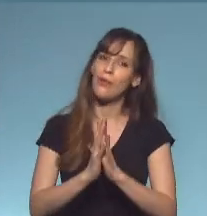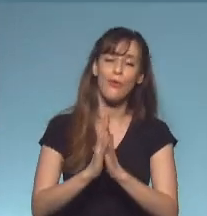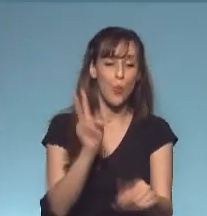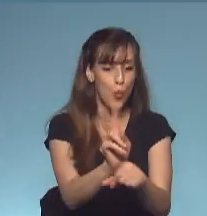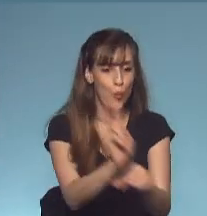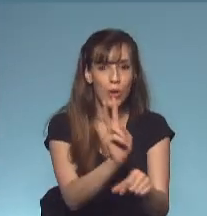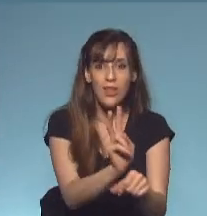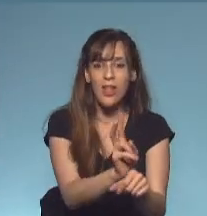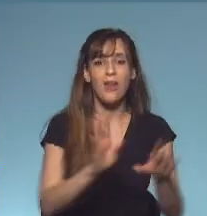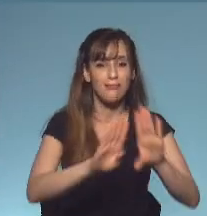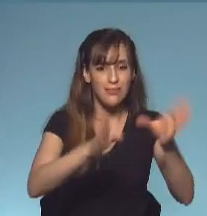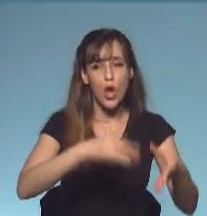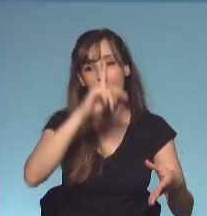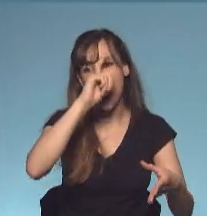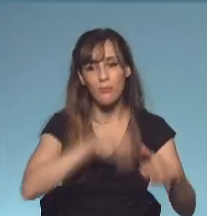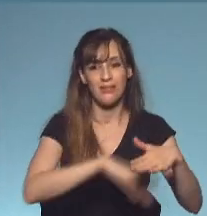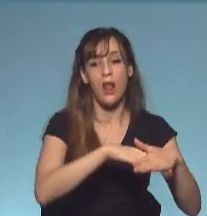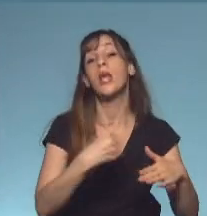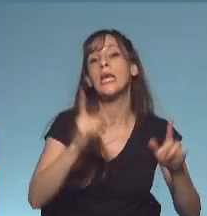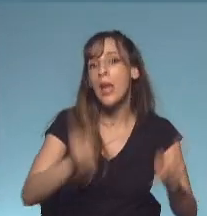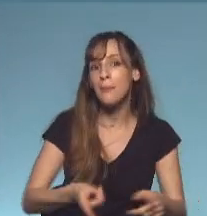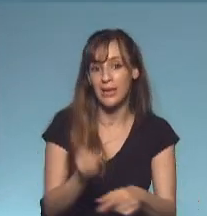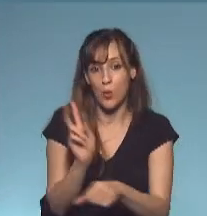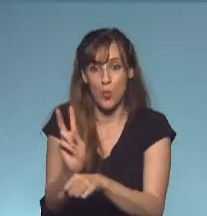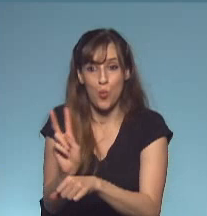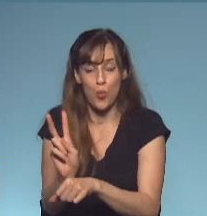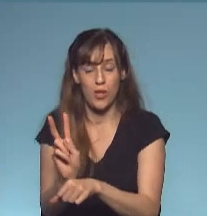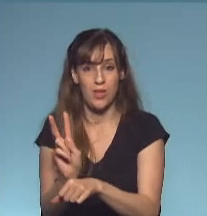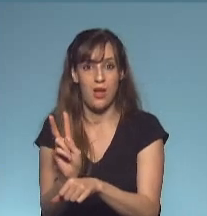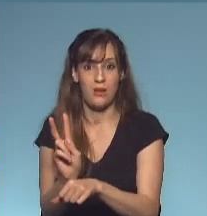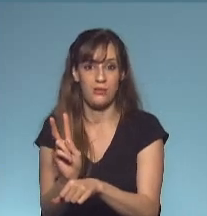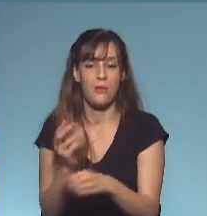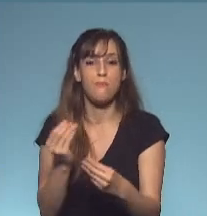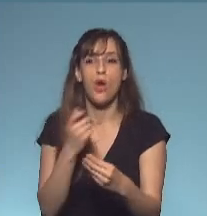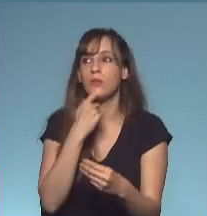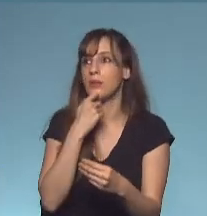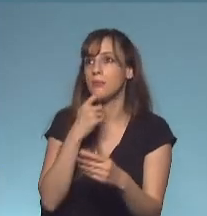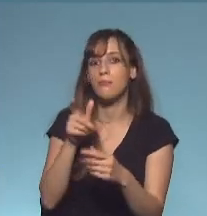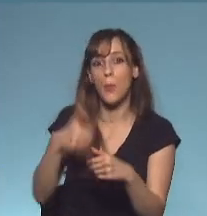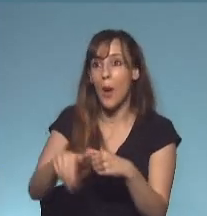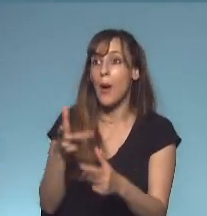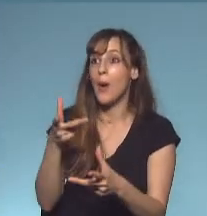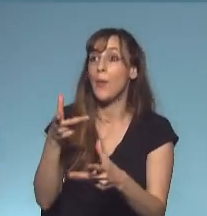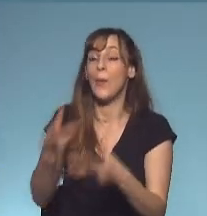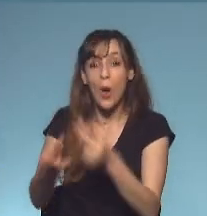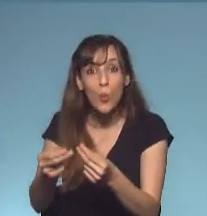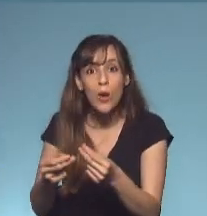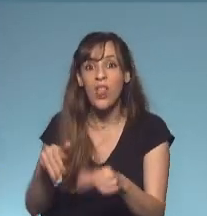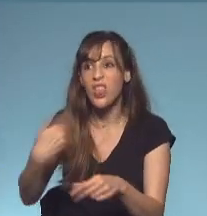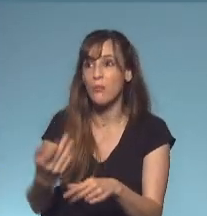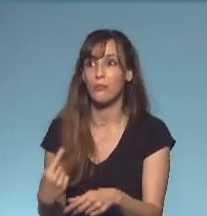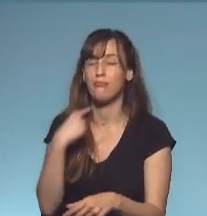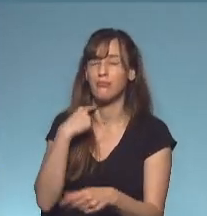sistema sanitario y descuidarnos porque puede ocurrir que se contagien los que van a recibir la vacuna en los próximos